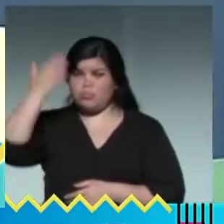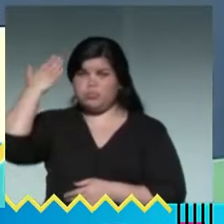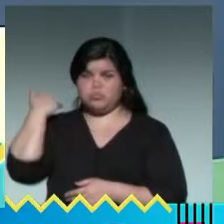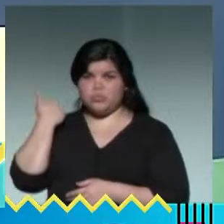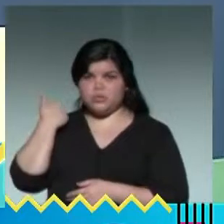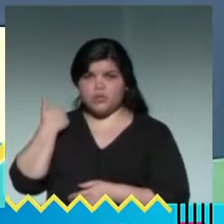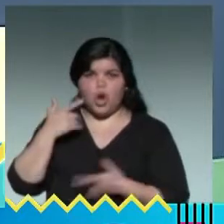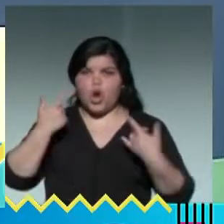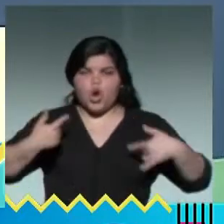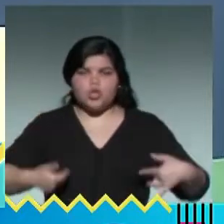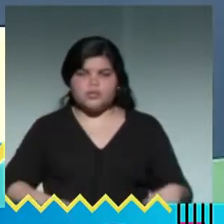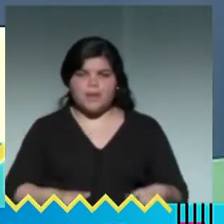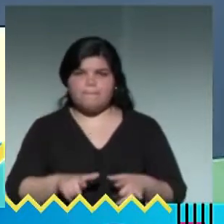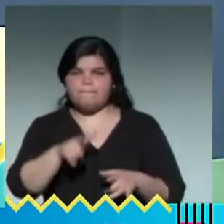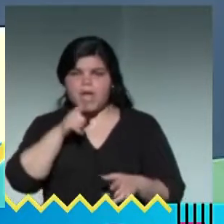más rígidas, y de hecho la